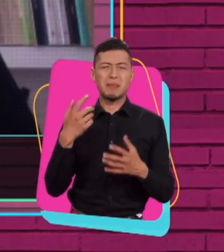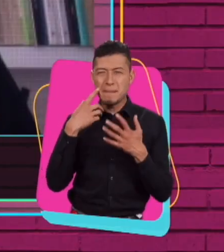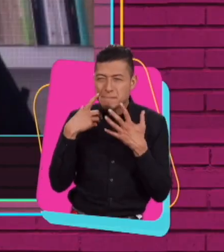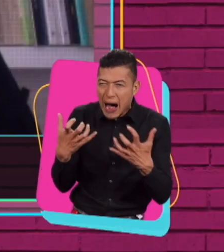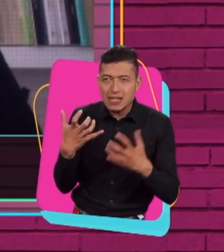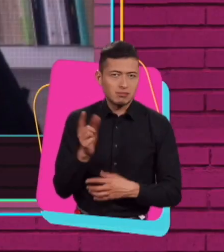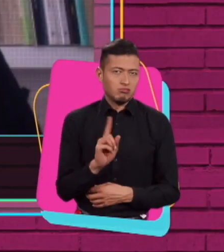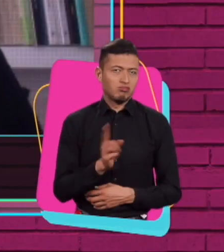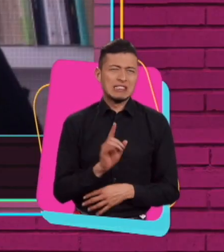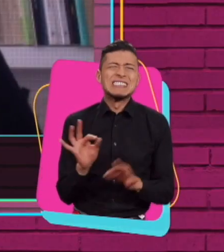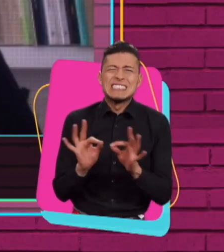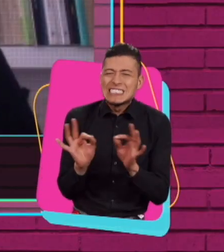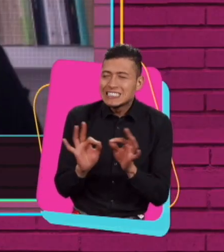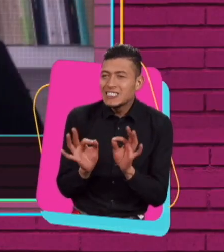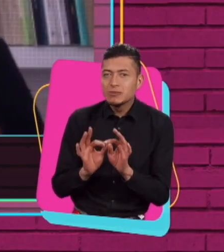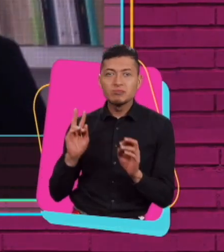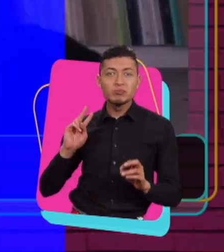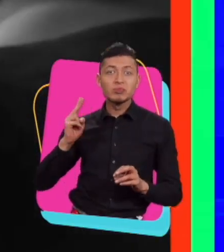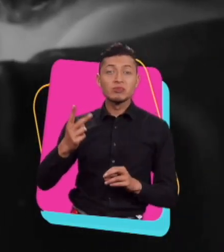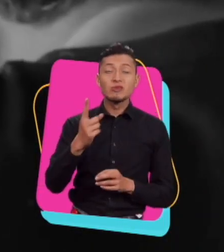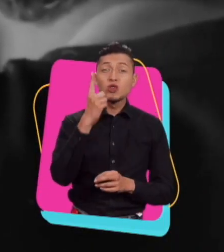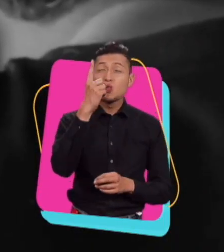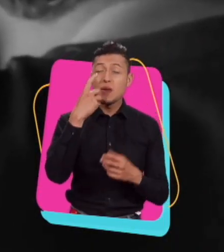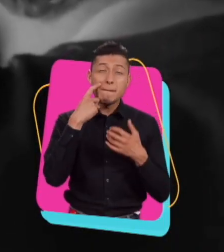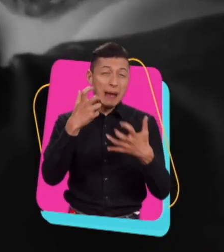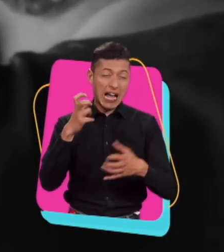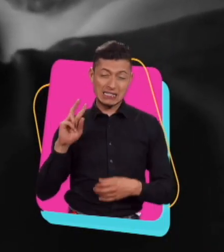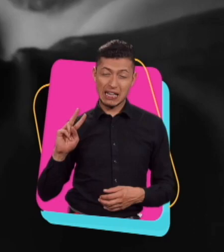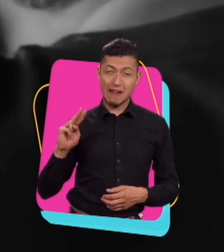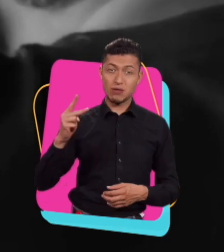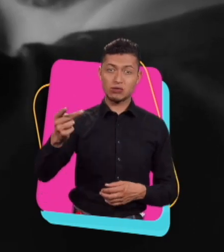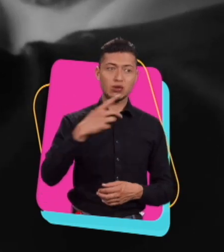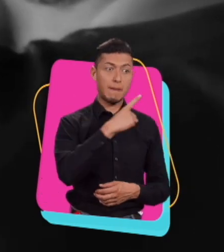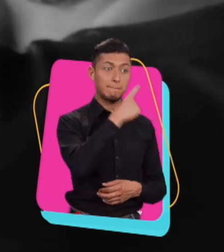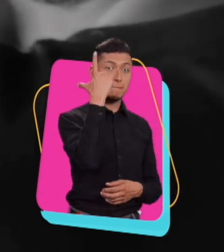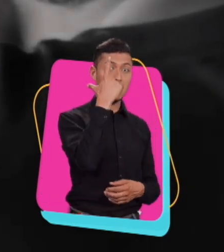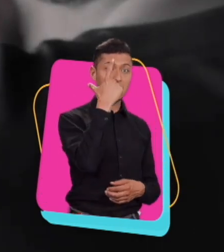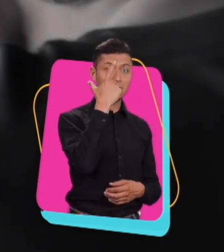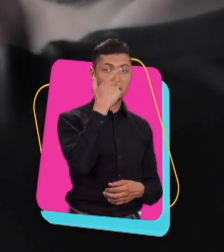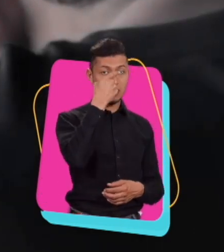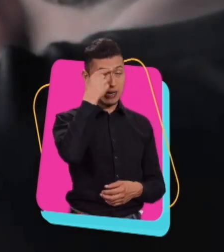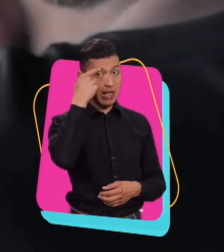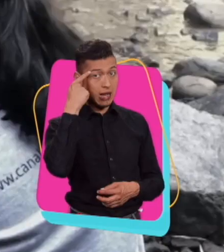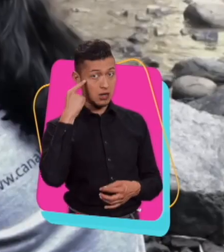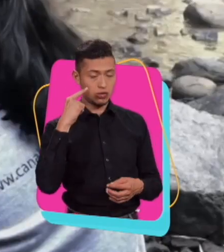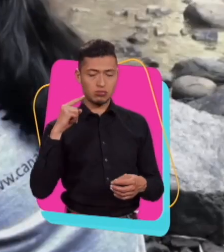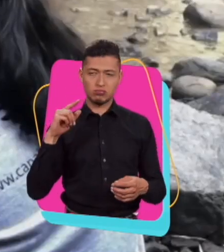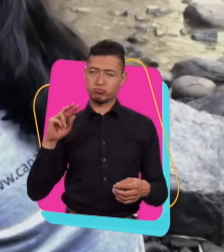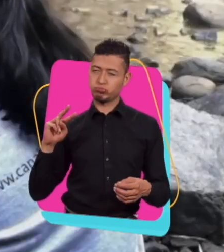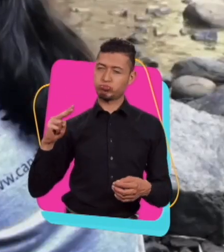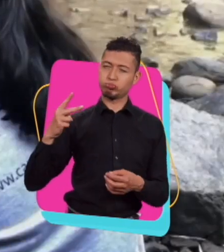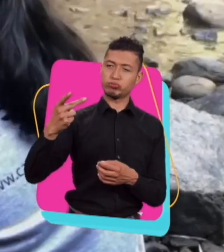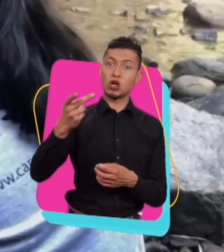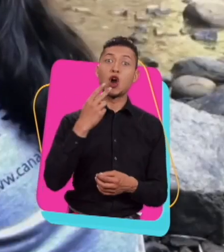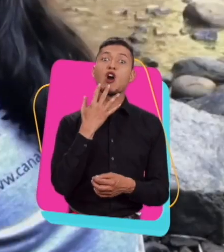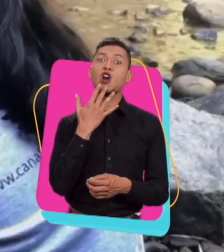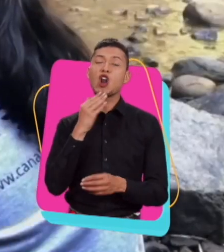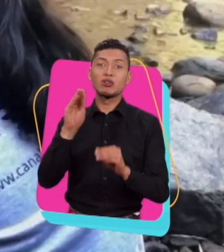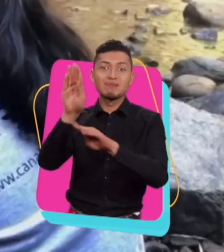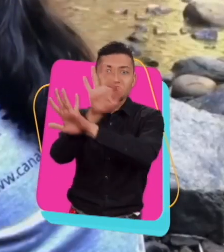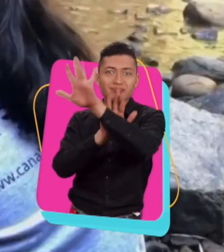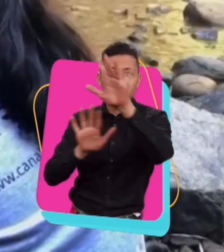no son tan trascendentales. Tal vez la única trascendental es pasar del blanco y negro al color,